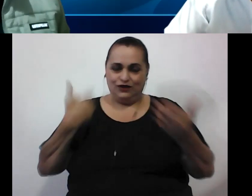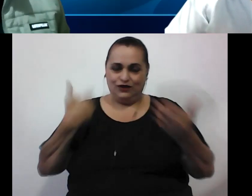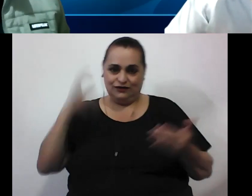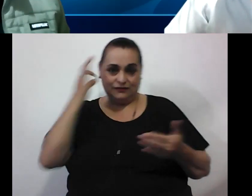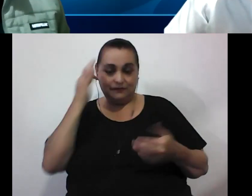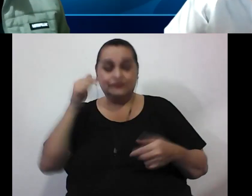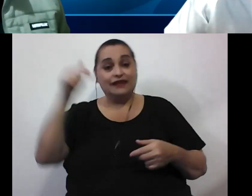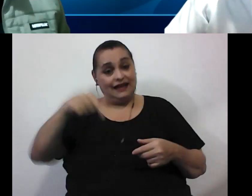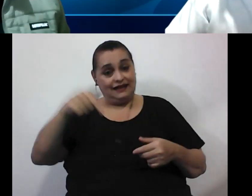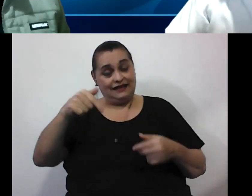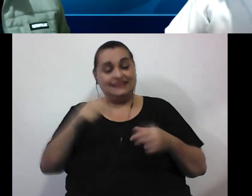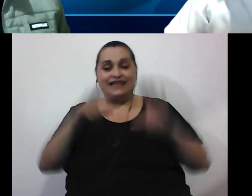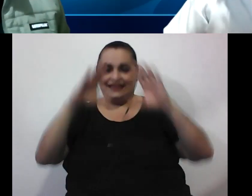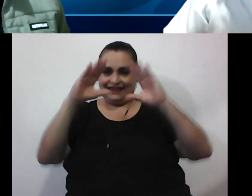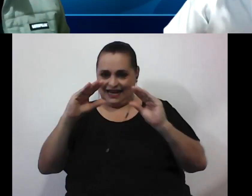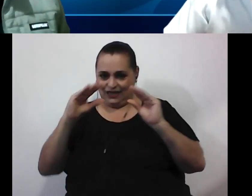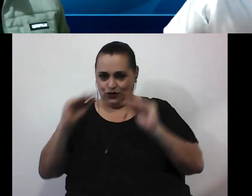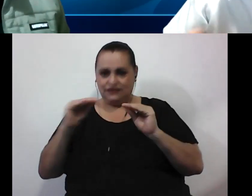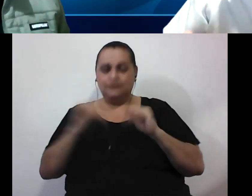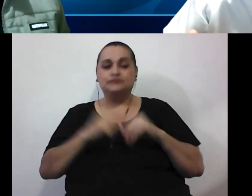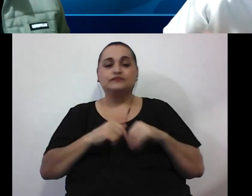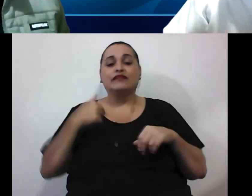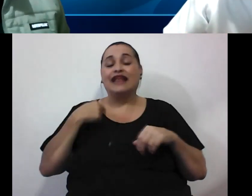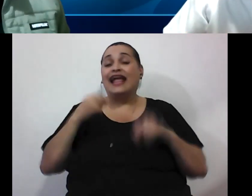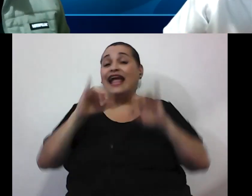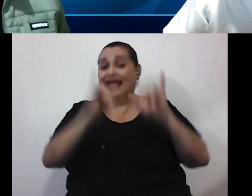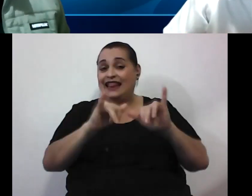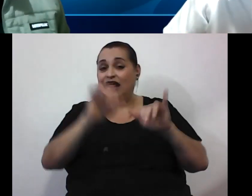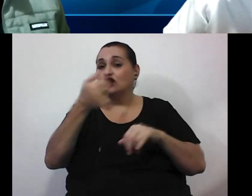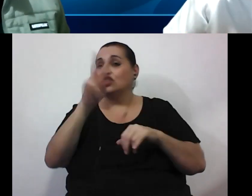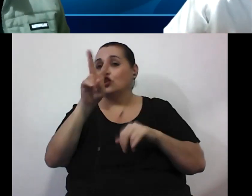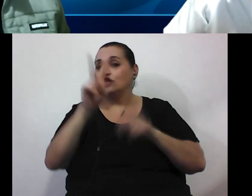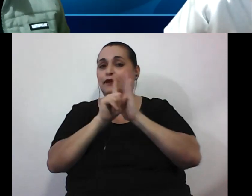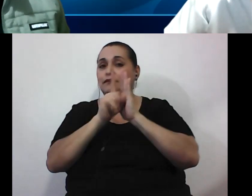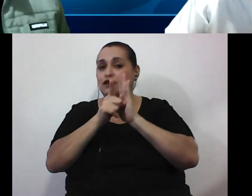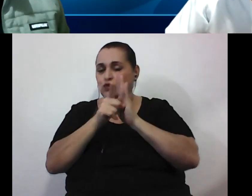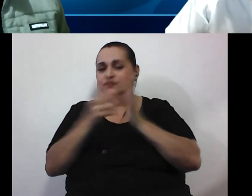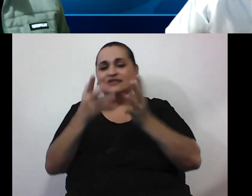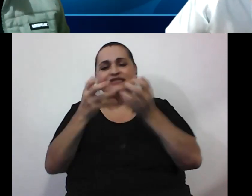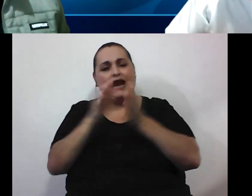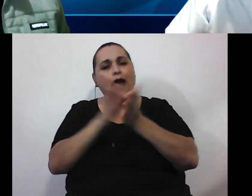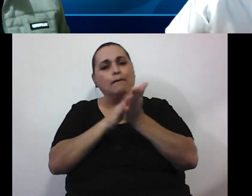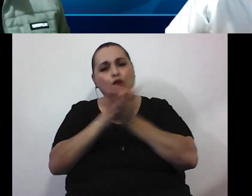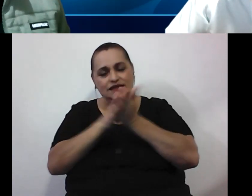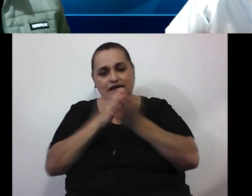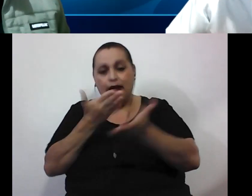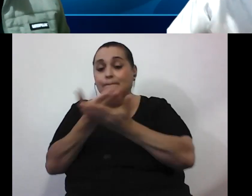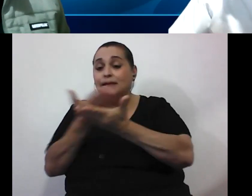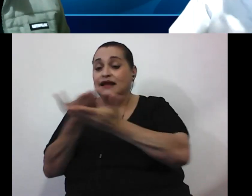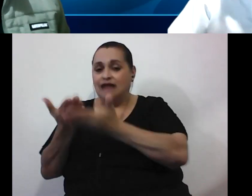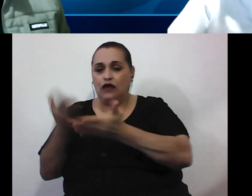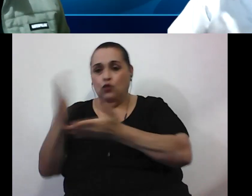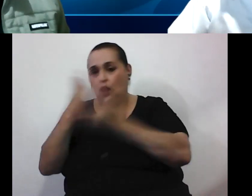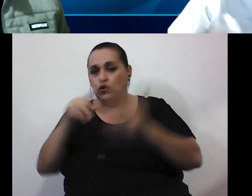esta tarde-noche. Nos quedan 12 minutos y quisiera aprovecharlos planteándote algunas consultas